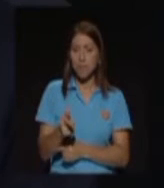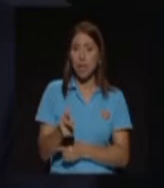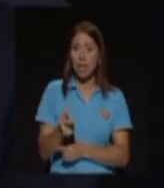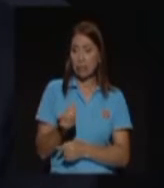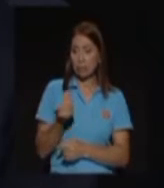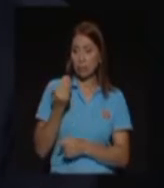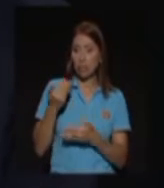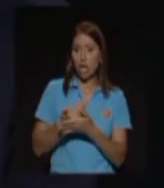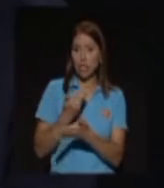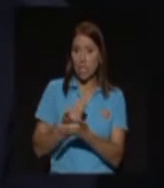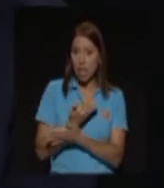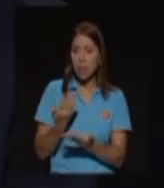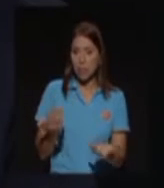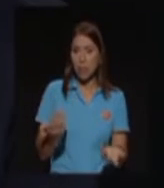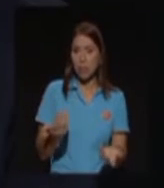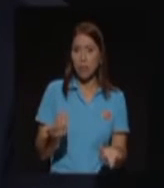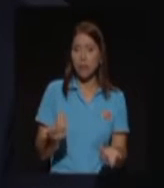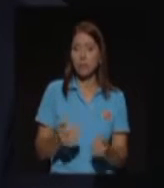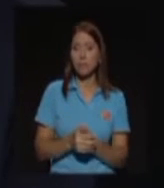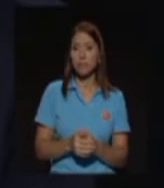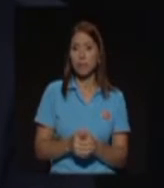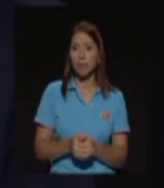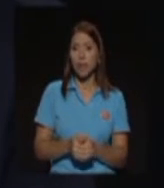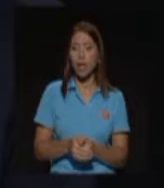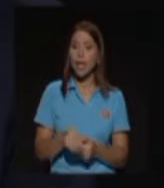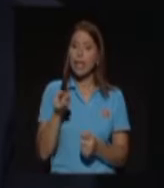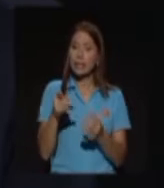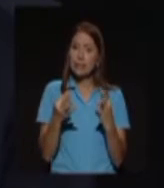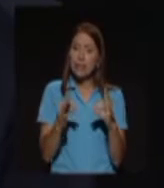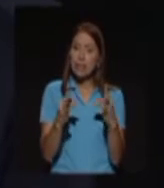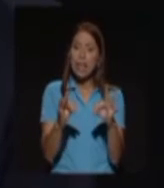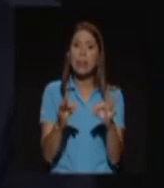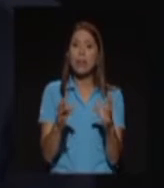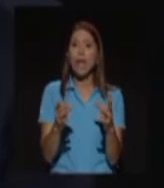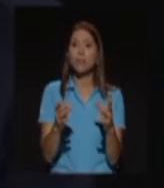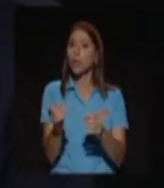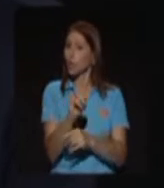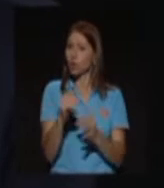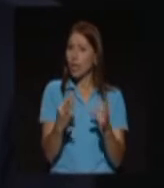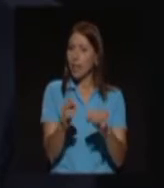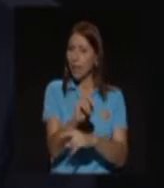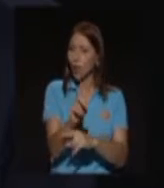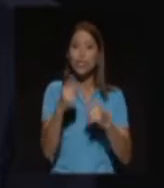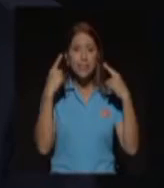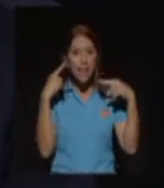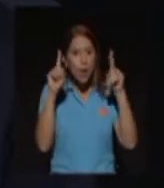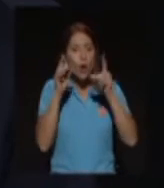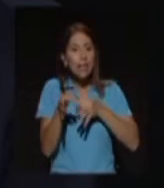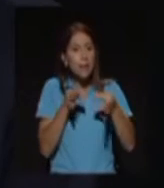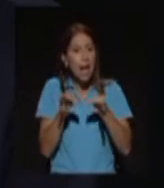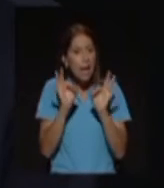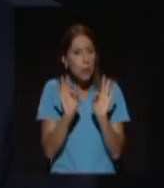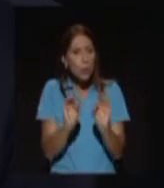relativamente reciente, ¿verdad? En que se se logra explicar muy claramente lo que